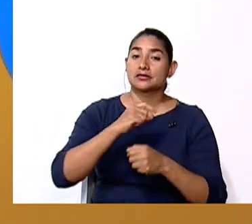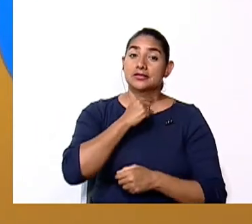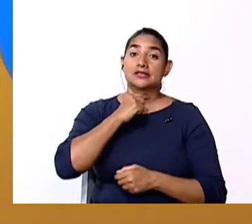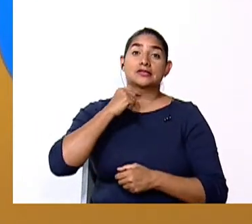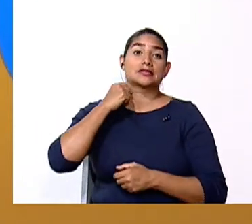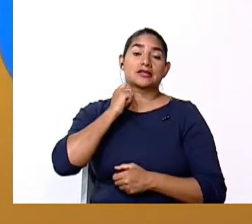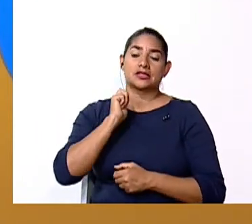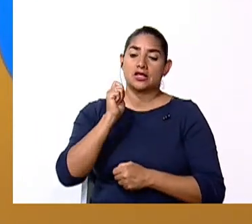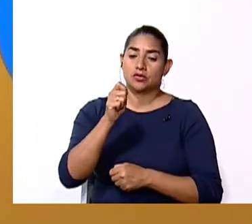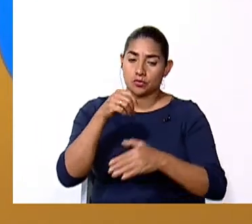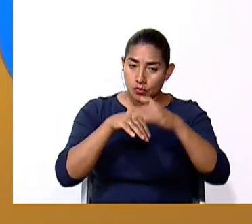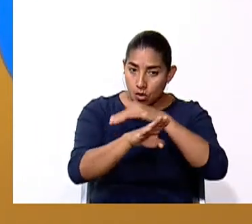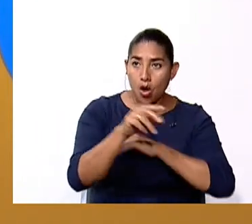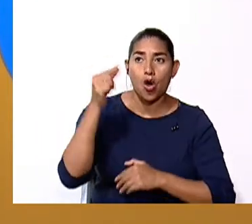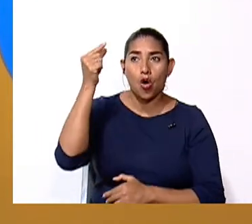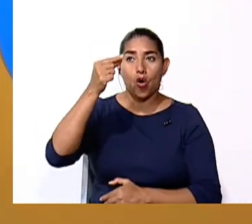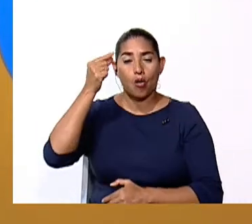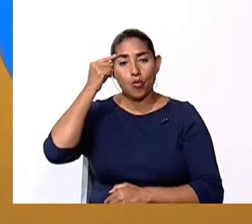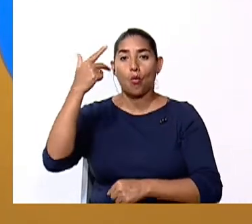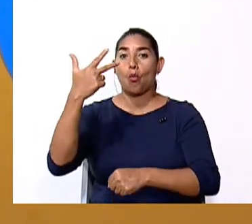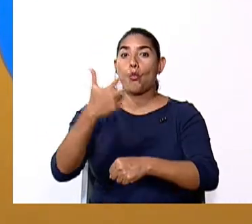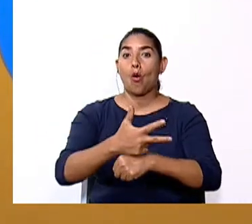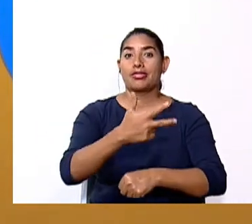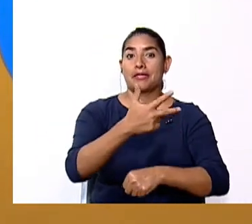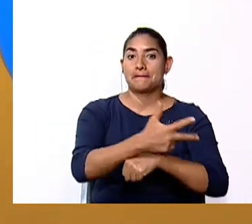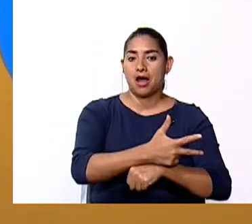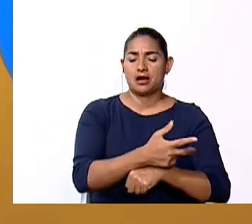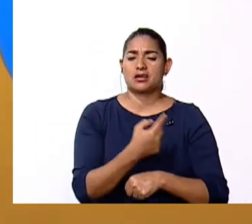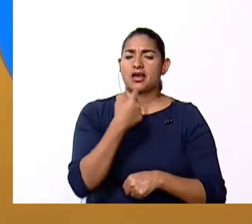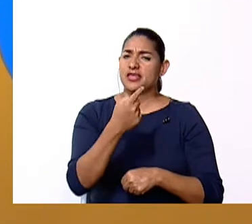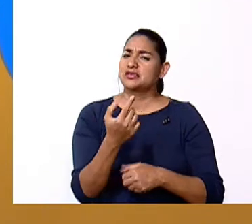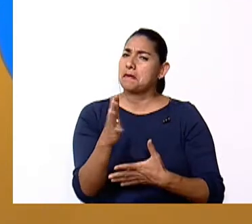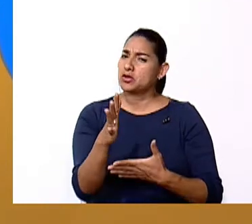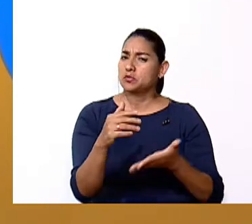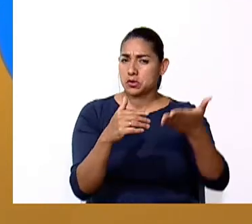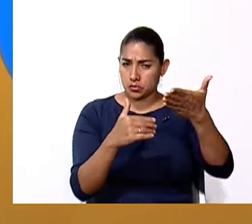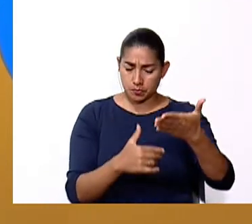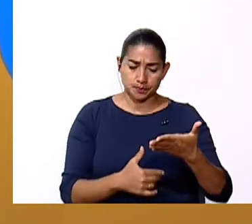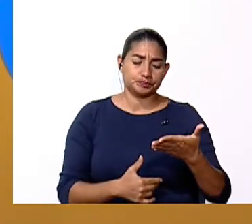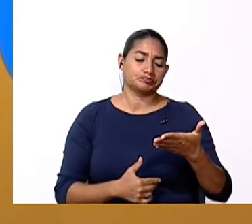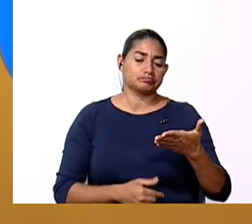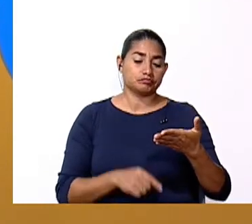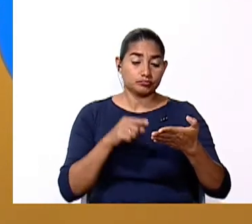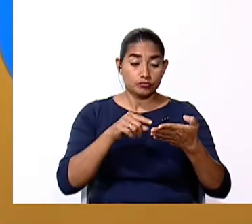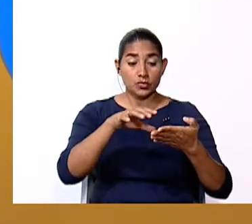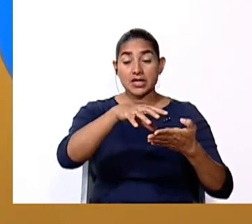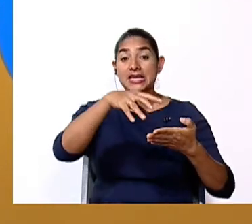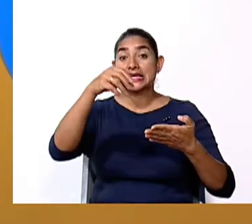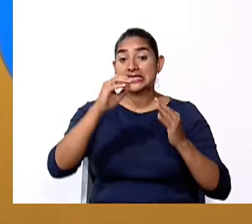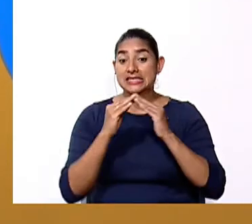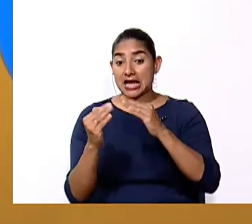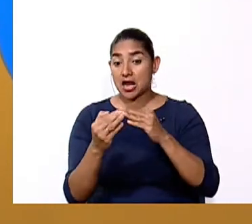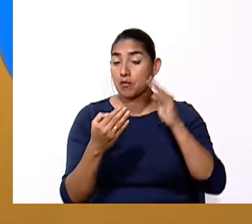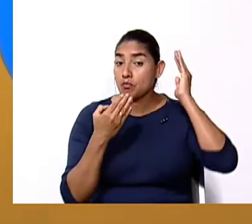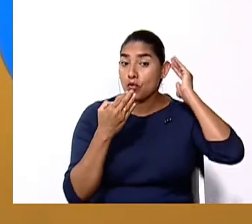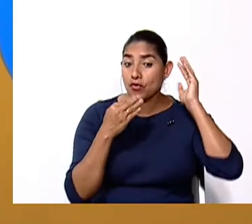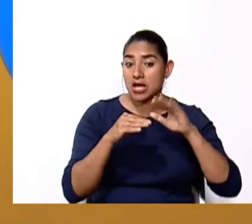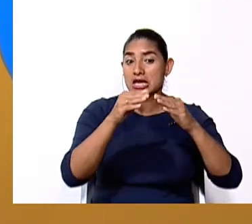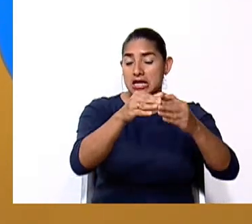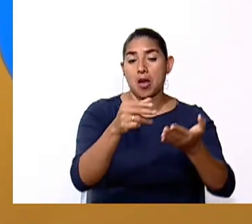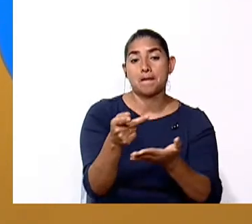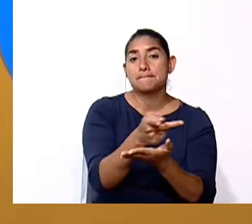Yo, por eso siempre estudio. Incluso soy tan independiente que me gusta decir que mi cuarto es mi república